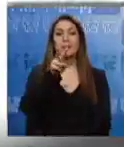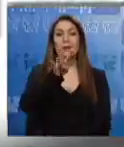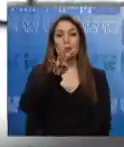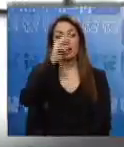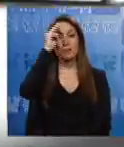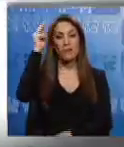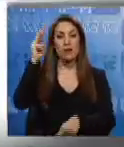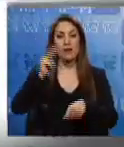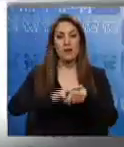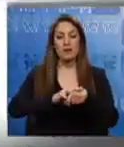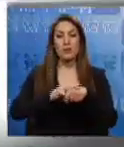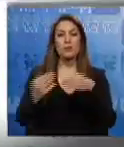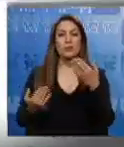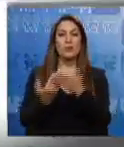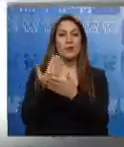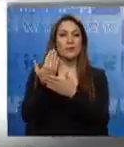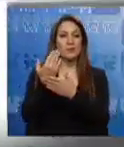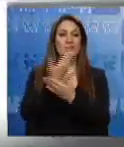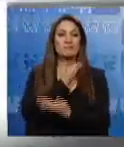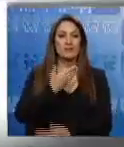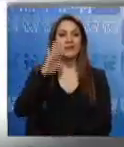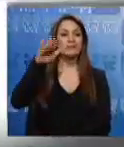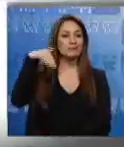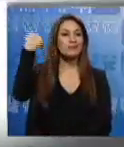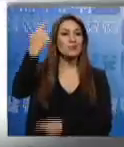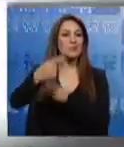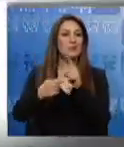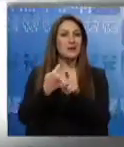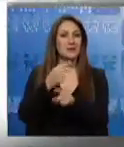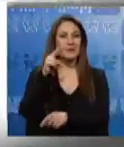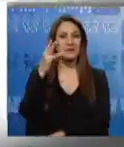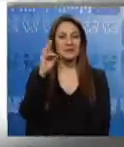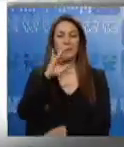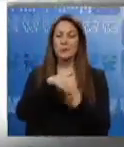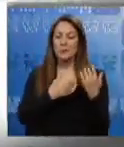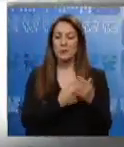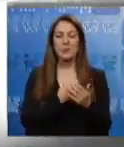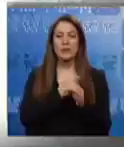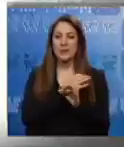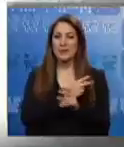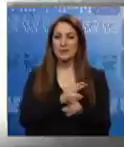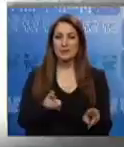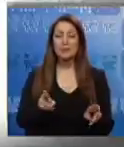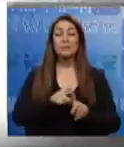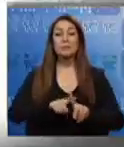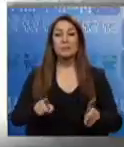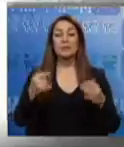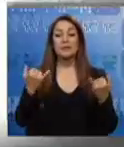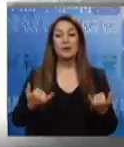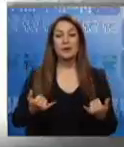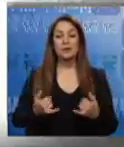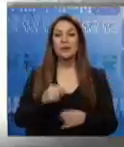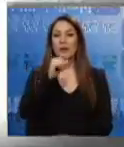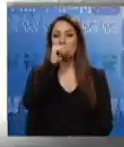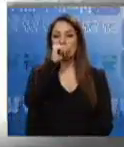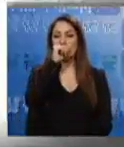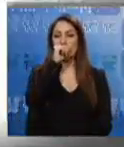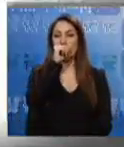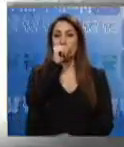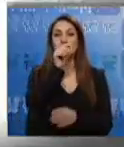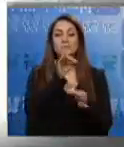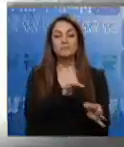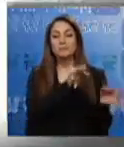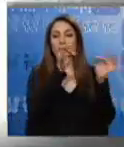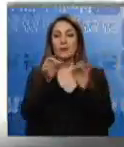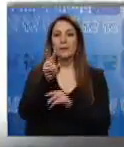habrá un nuevo presidente. Vamos a dejar todo listo. Por decreto presidencial, el asueto pasa al día viernes 27